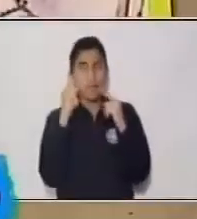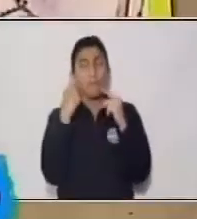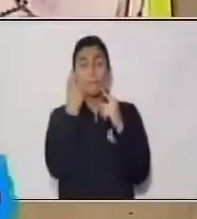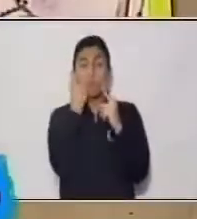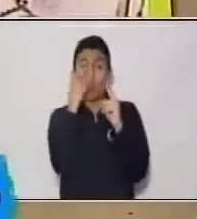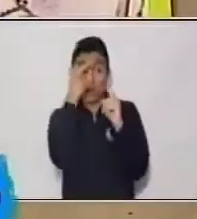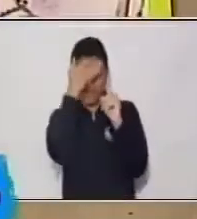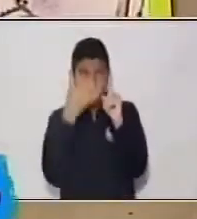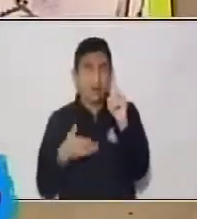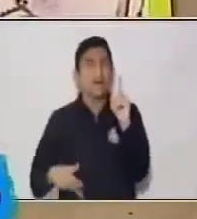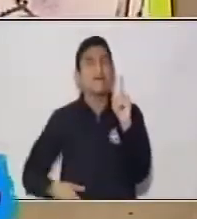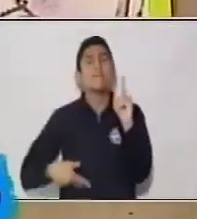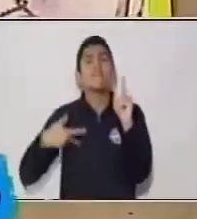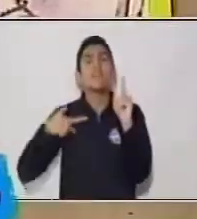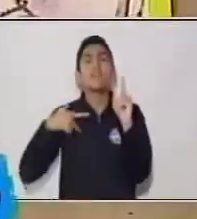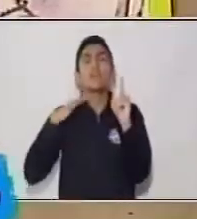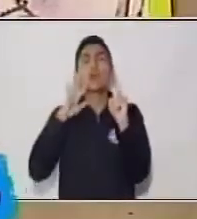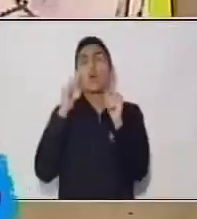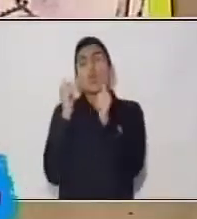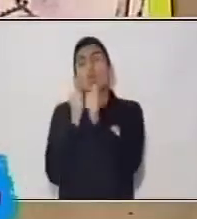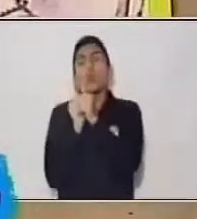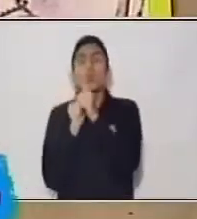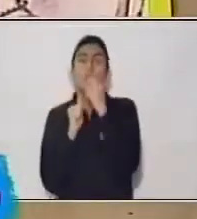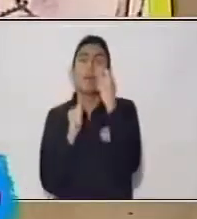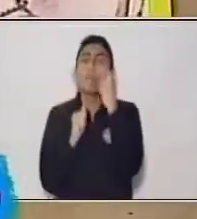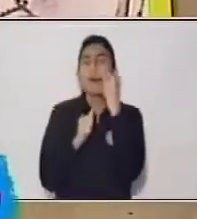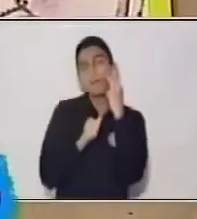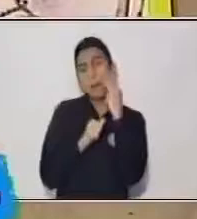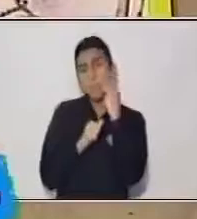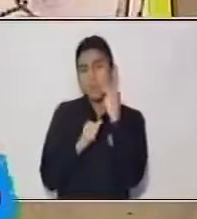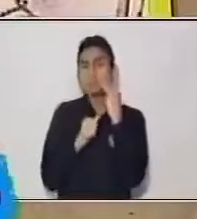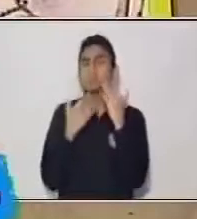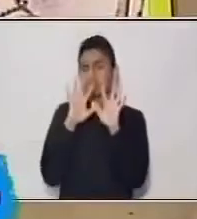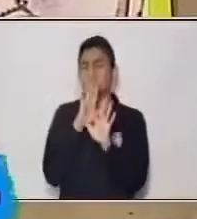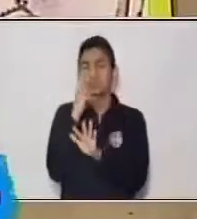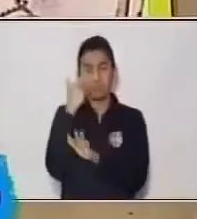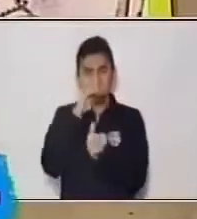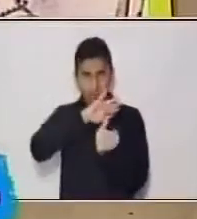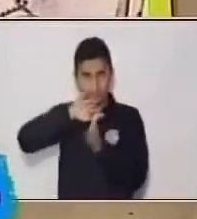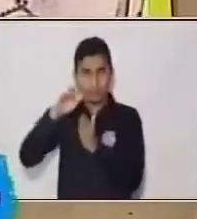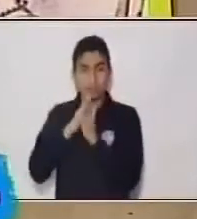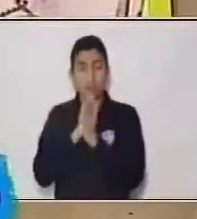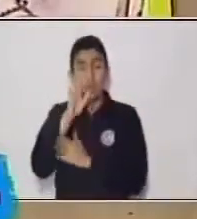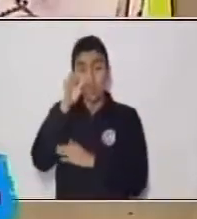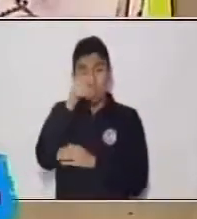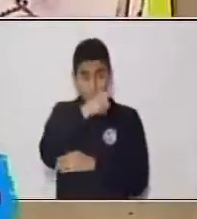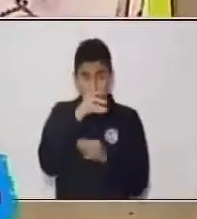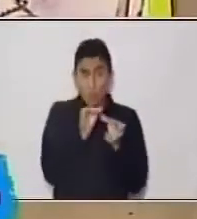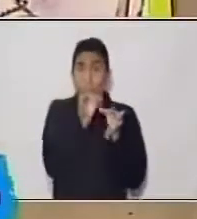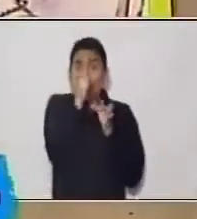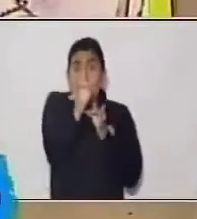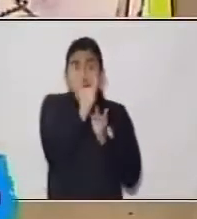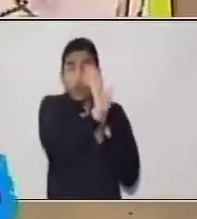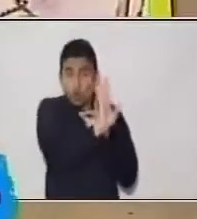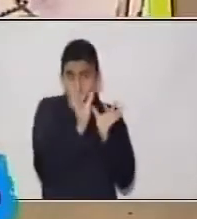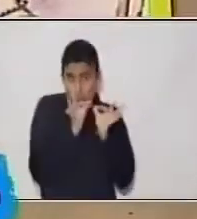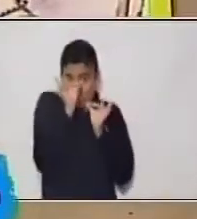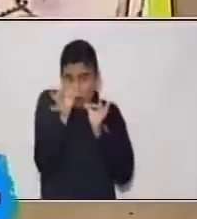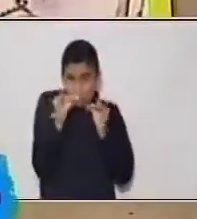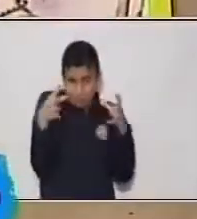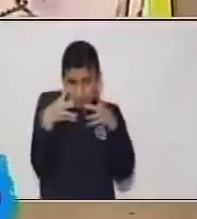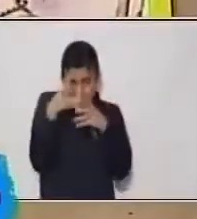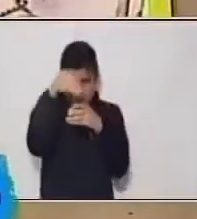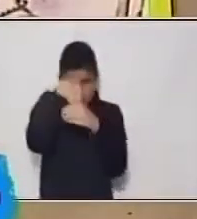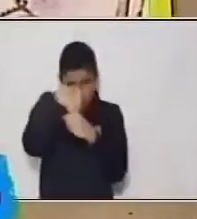en el pueblo había un árbol que nadie debía ir a verlo, ni mucho menos comer de sus frutos. Pero